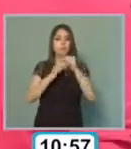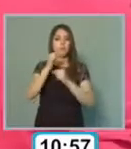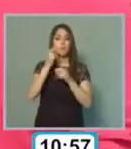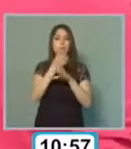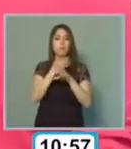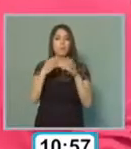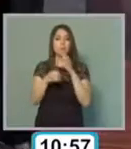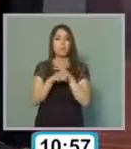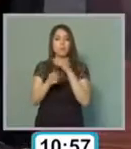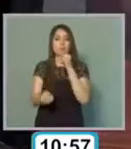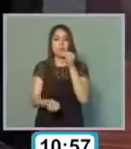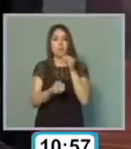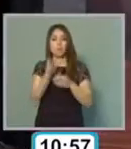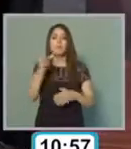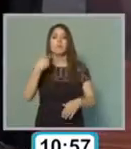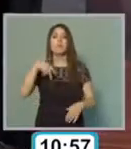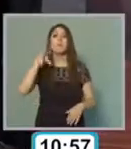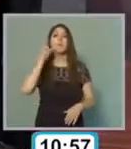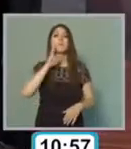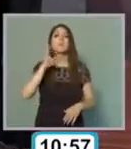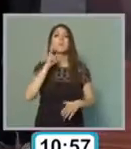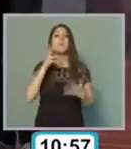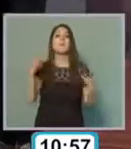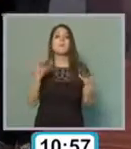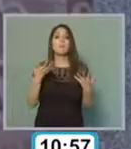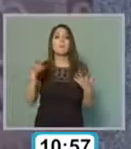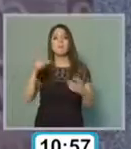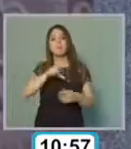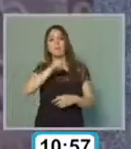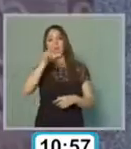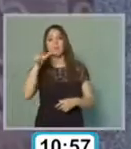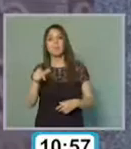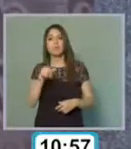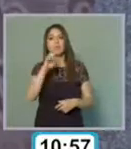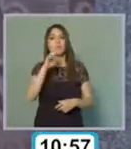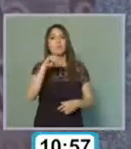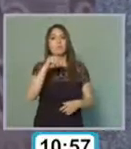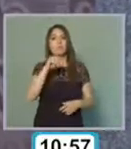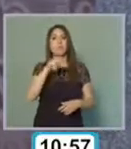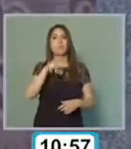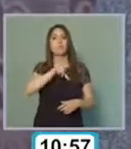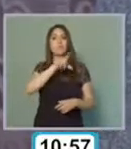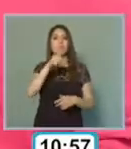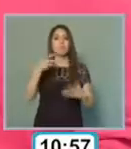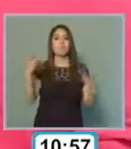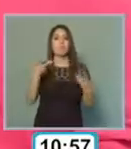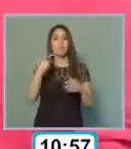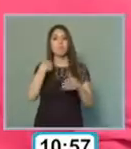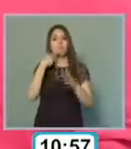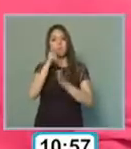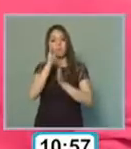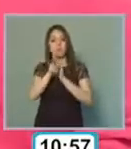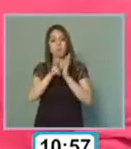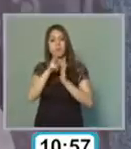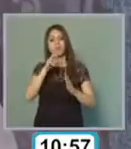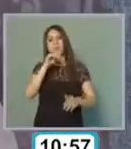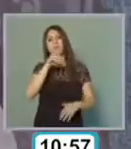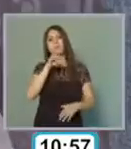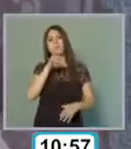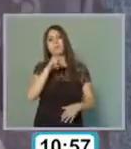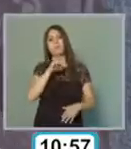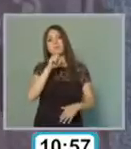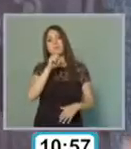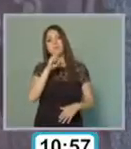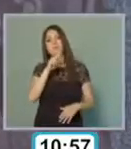más ya próximamente hacemos el guión del enamorado de la miniserie, queremos hacer una película del Ajá. enamorado y por ahí estén pendientes,